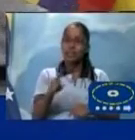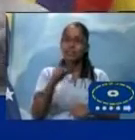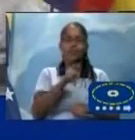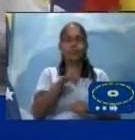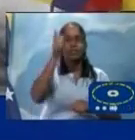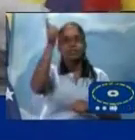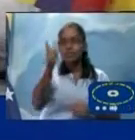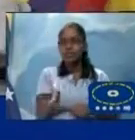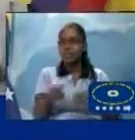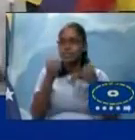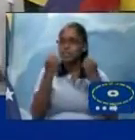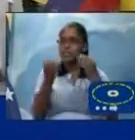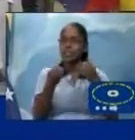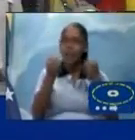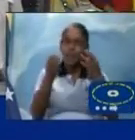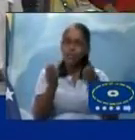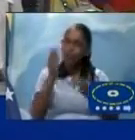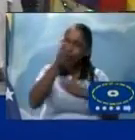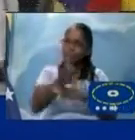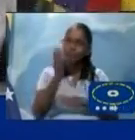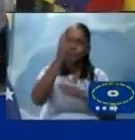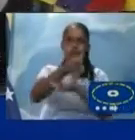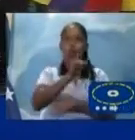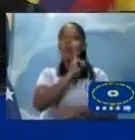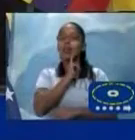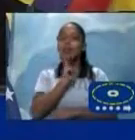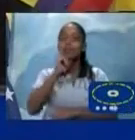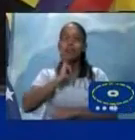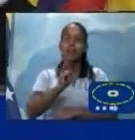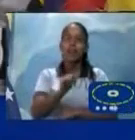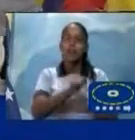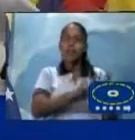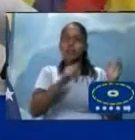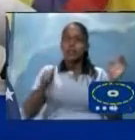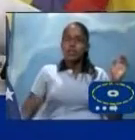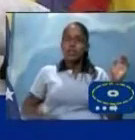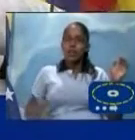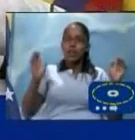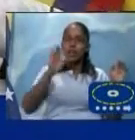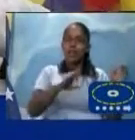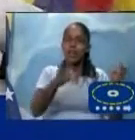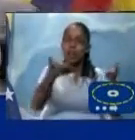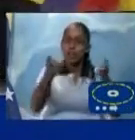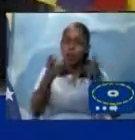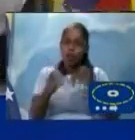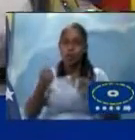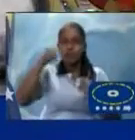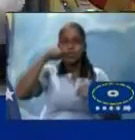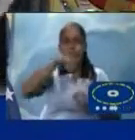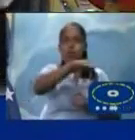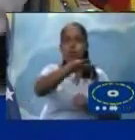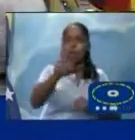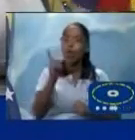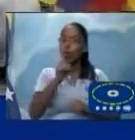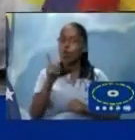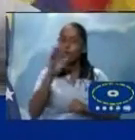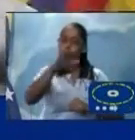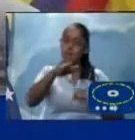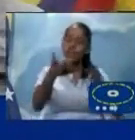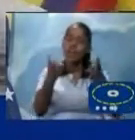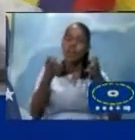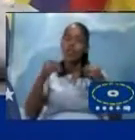que has ido tantas veces a Israel, ¿el Señor está recogiendo su pueblo o no lo